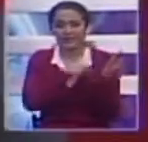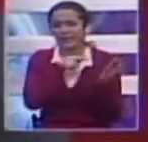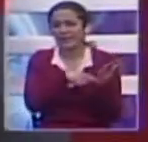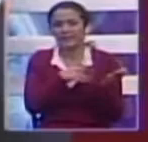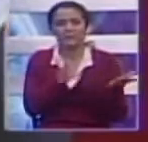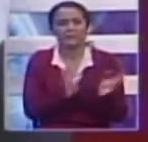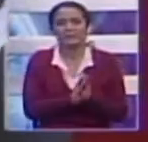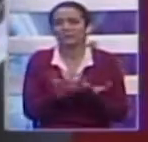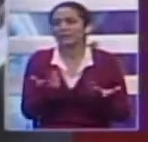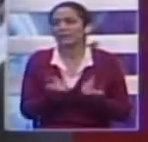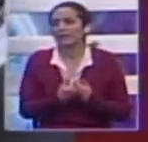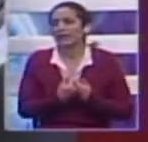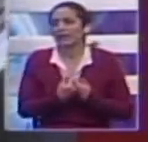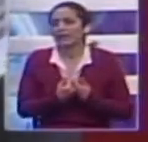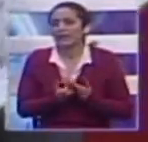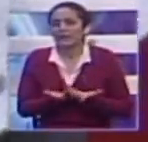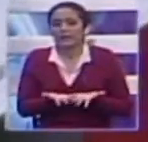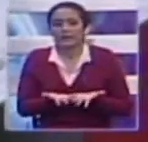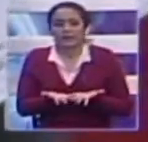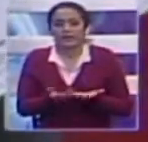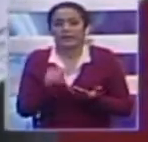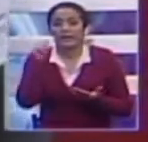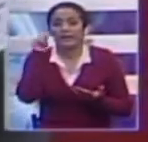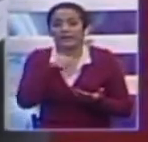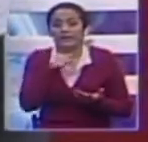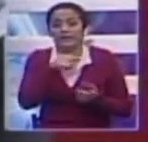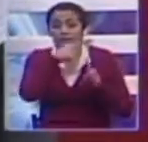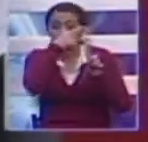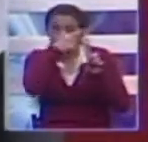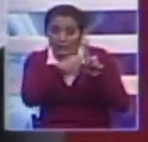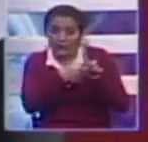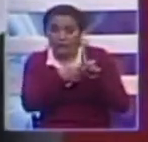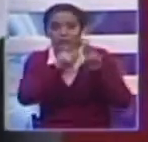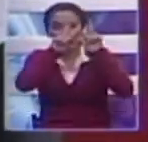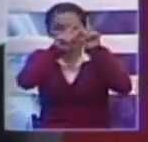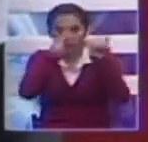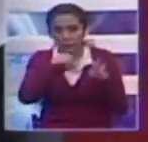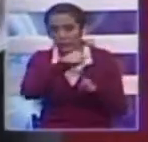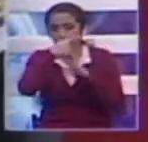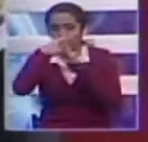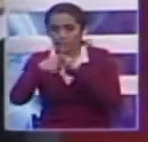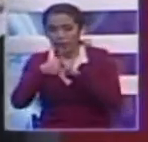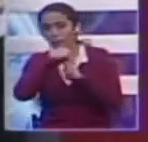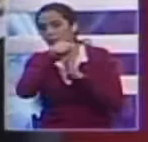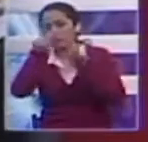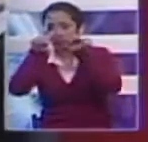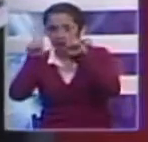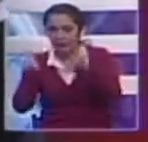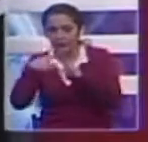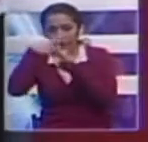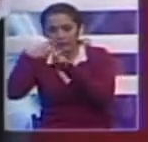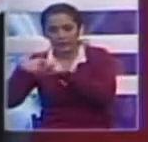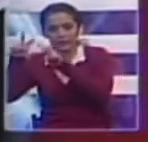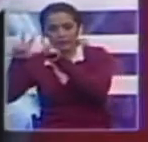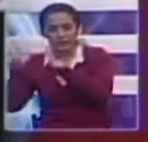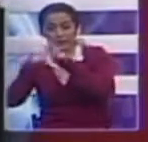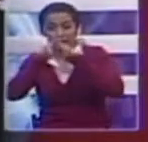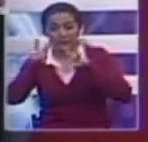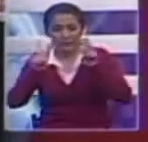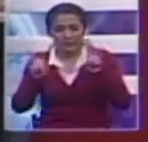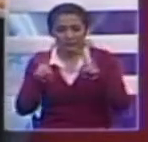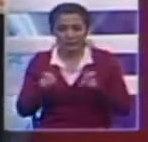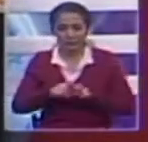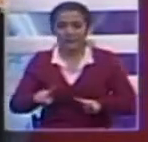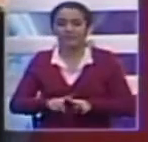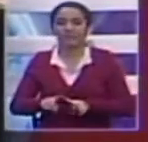donde nosotros mes a mes tocamos un tema. Empezamos en el mes de enero tocando un poco los paisajes de nuestras dos